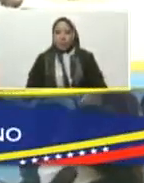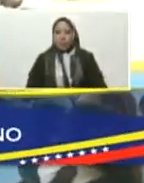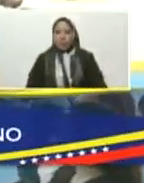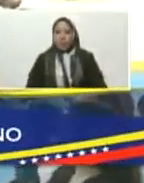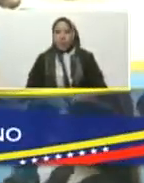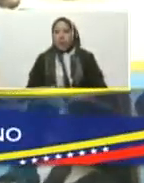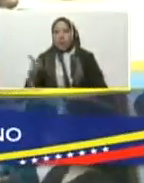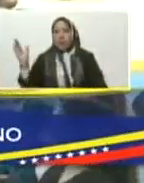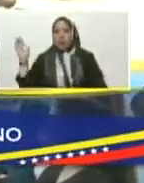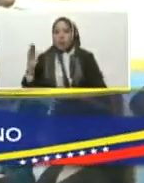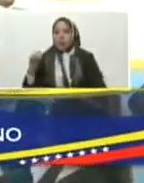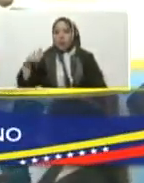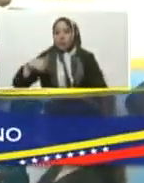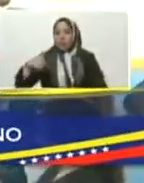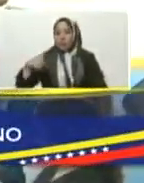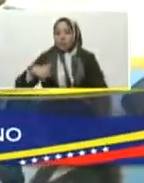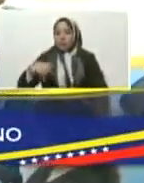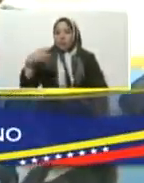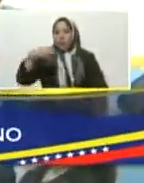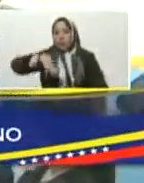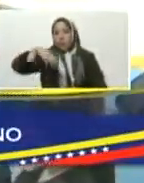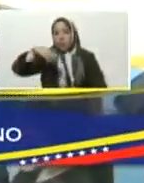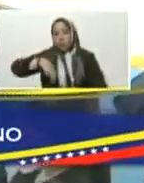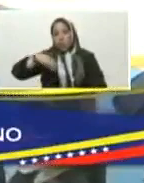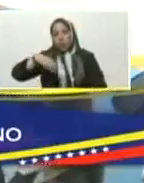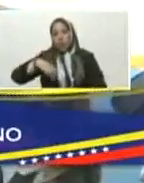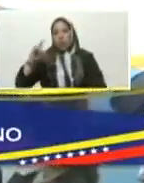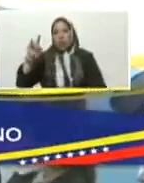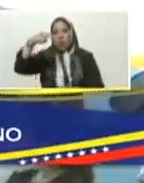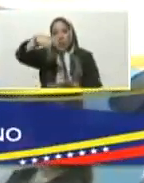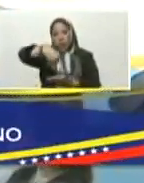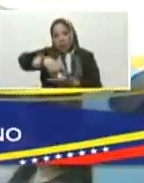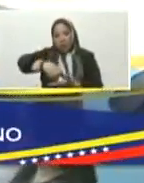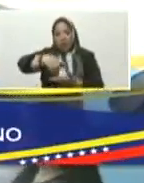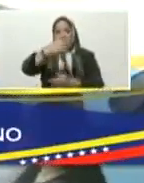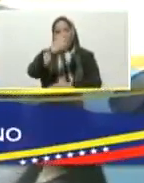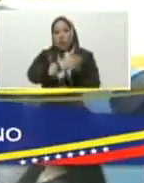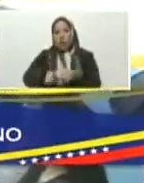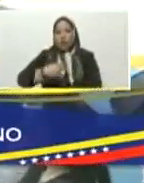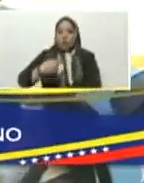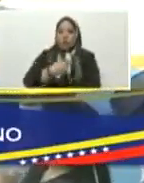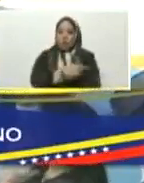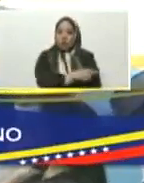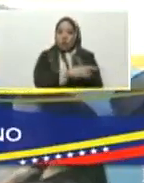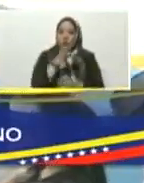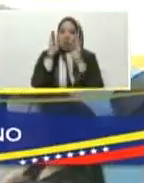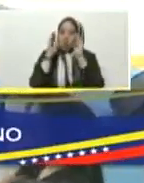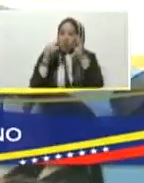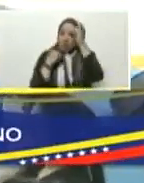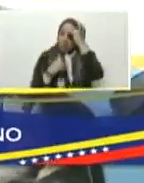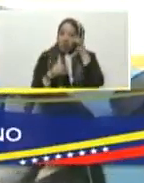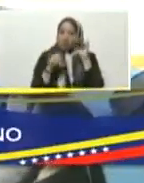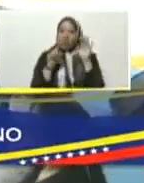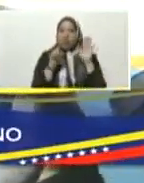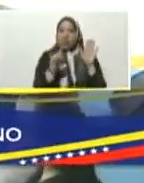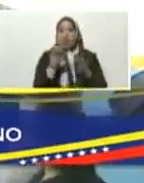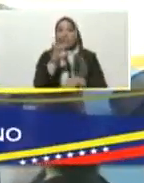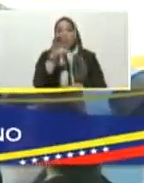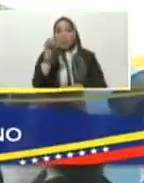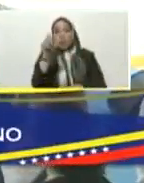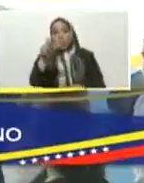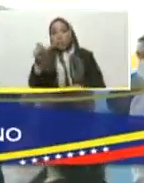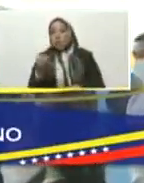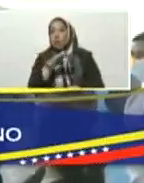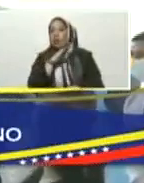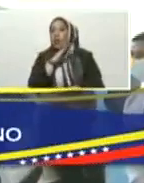Malpica acá en Guacara, en el estado Carabobo, en ese centro hospitalario, son atendidos 650 pacientes por